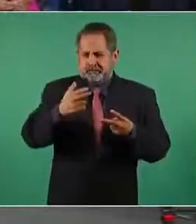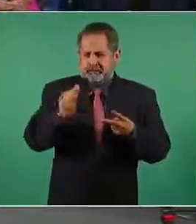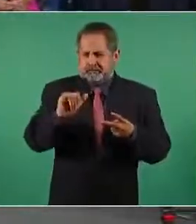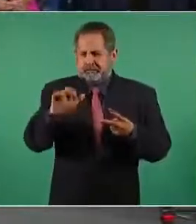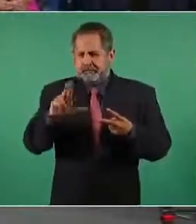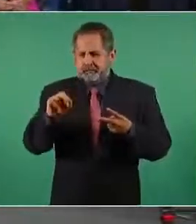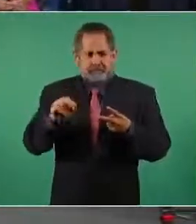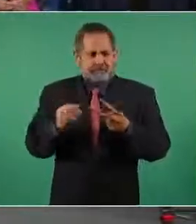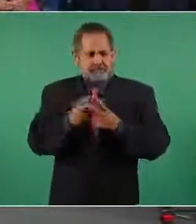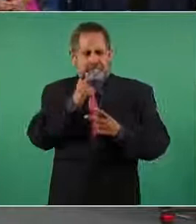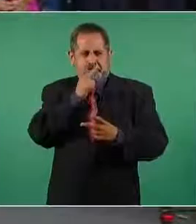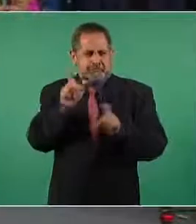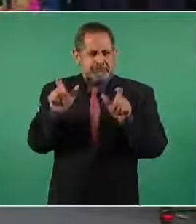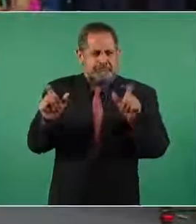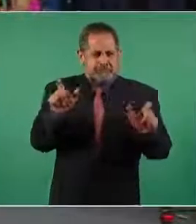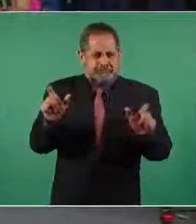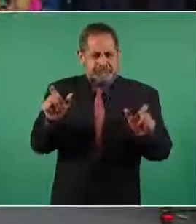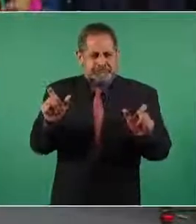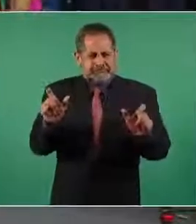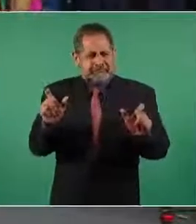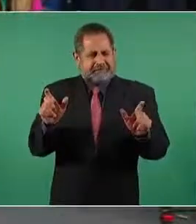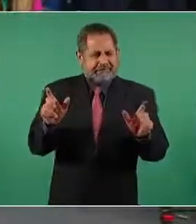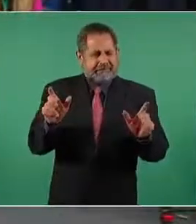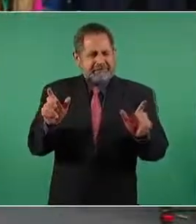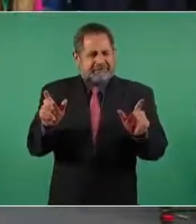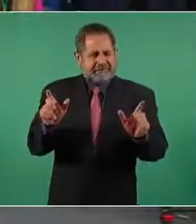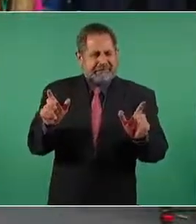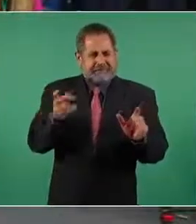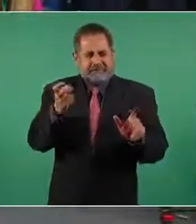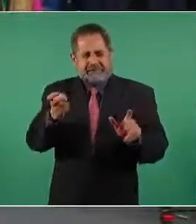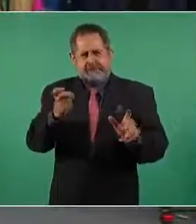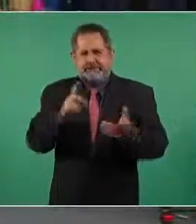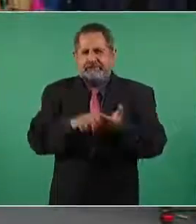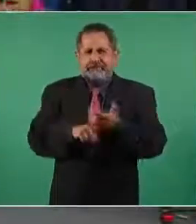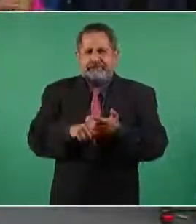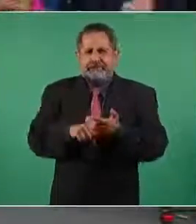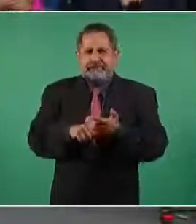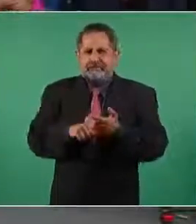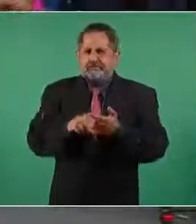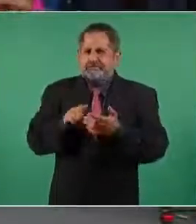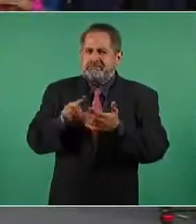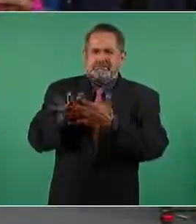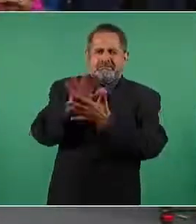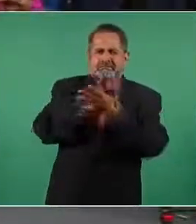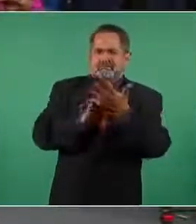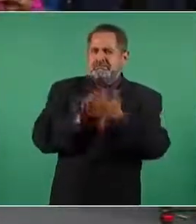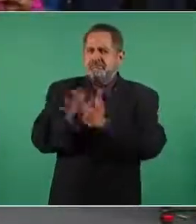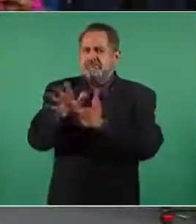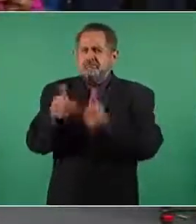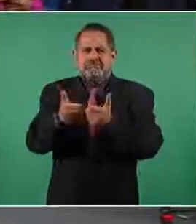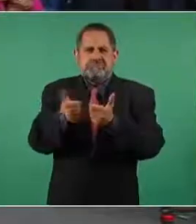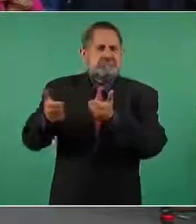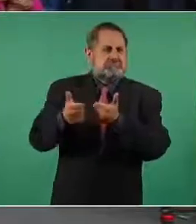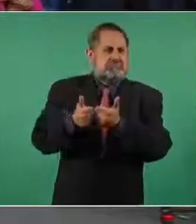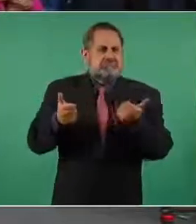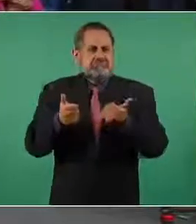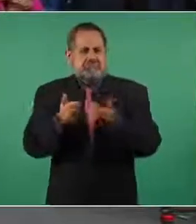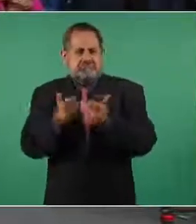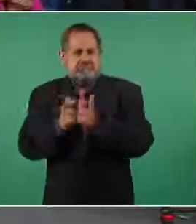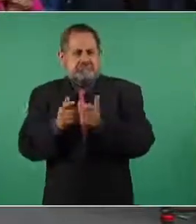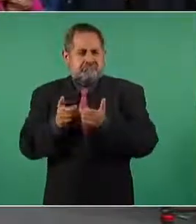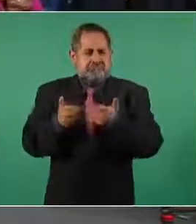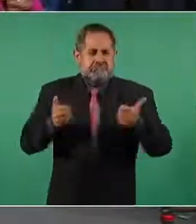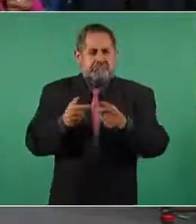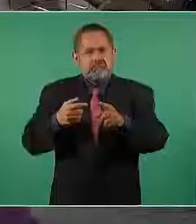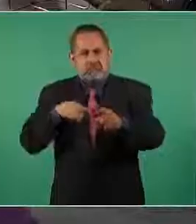nueva. Y eso, desde luego, no hace más que no contribuir más que a la polarización que hay en este país. Yo le he escuchado a usted, señor